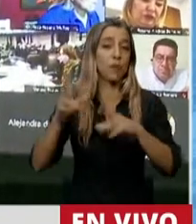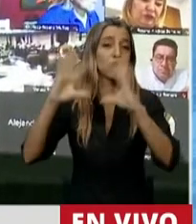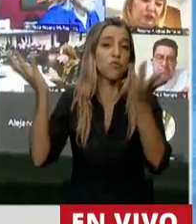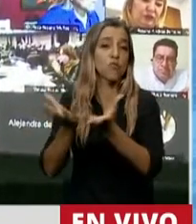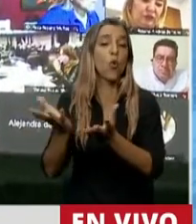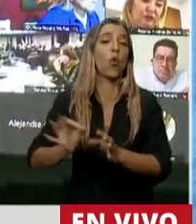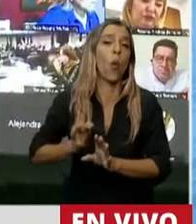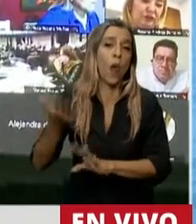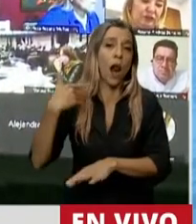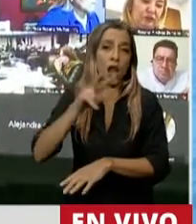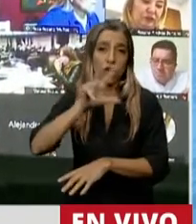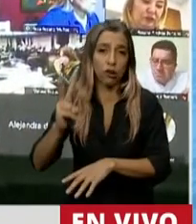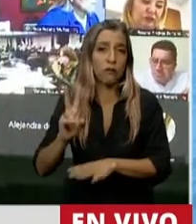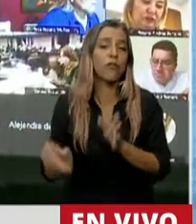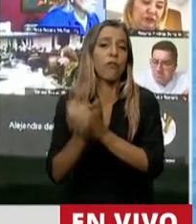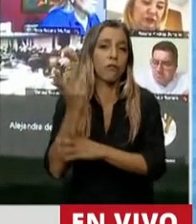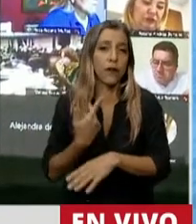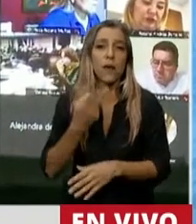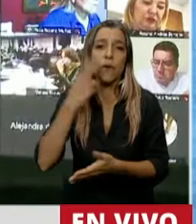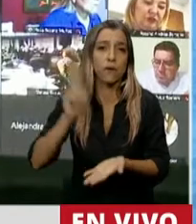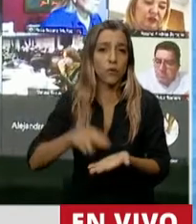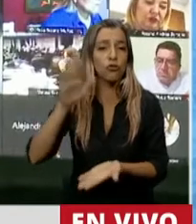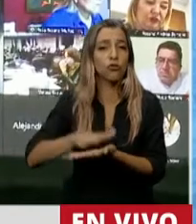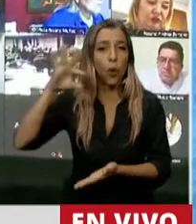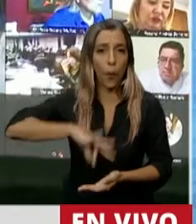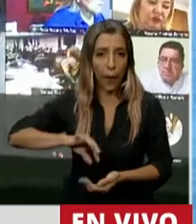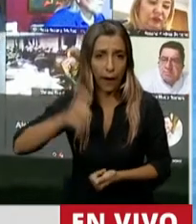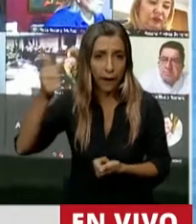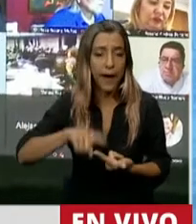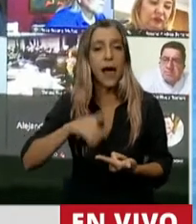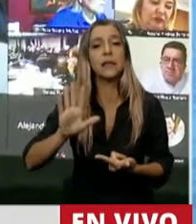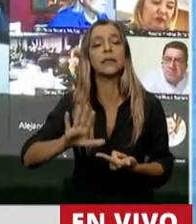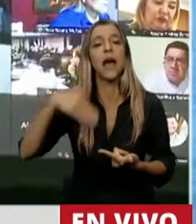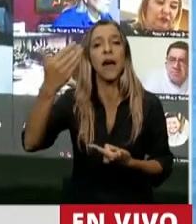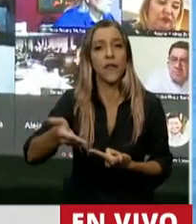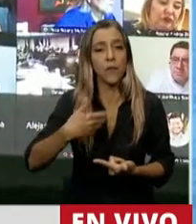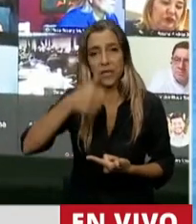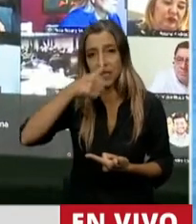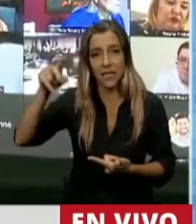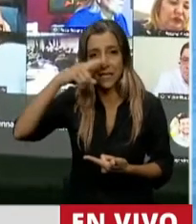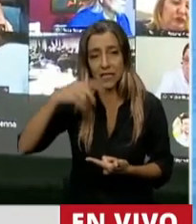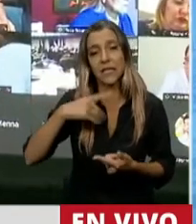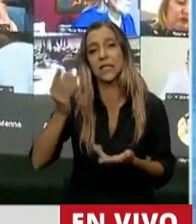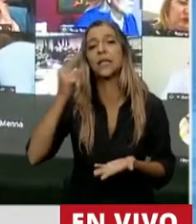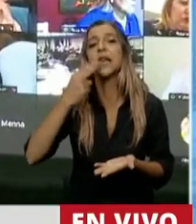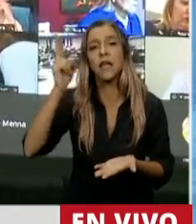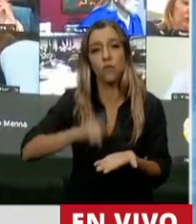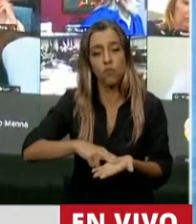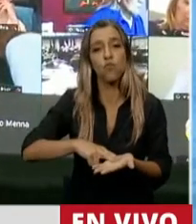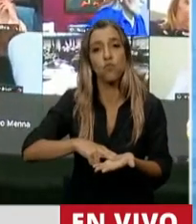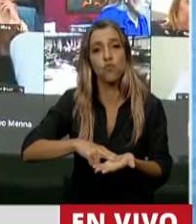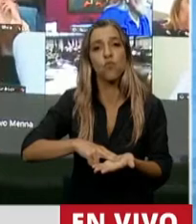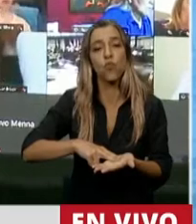en el 32 creamos el impuesto a las ganancias, en el 77 uno de los impuestos más distorsivos que tenemos, como es el